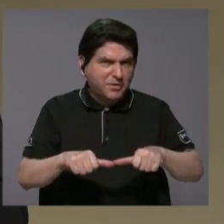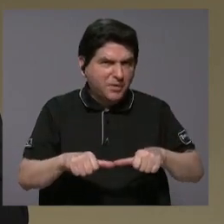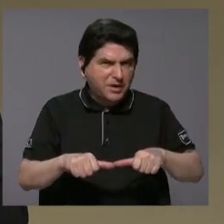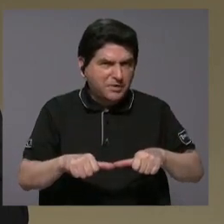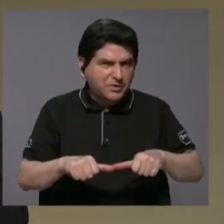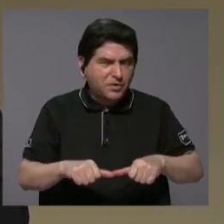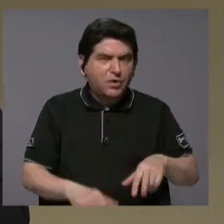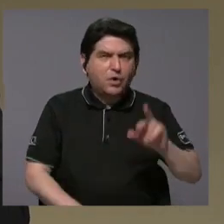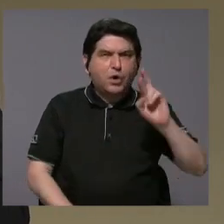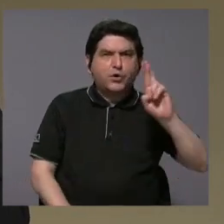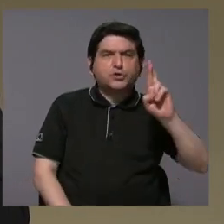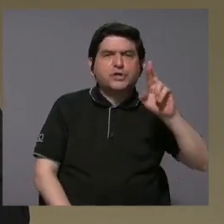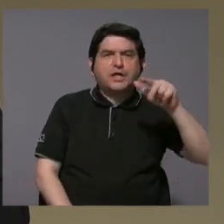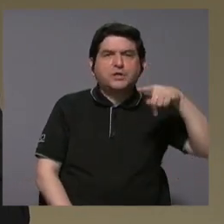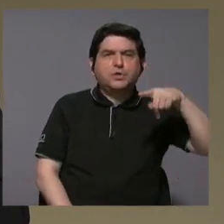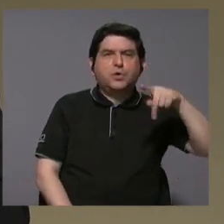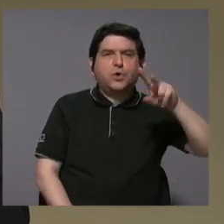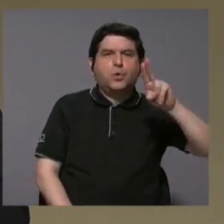don Rosendo Pujol,